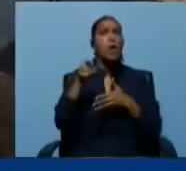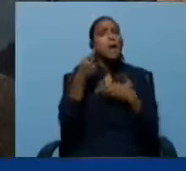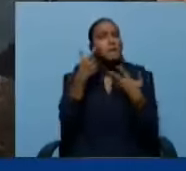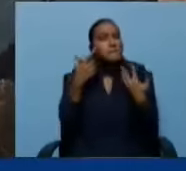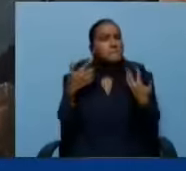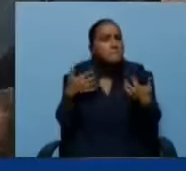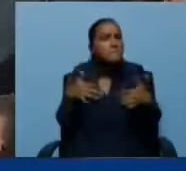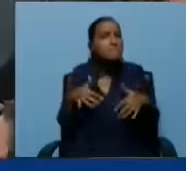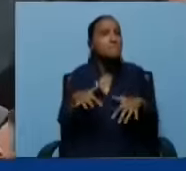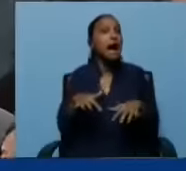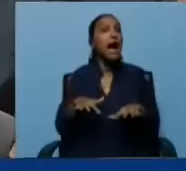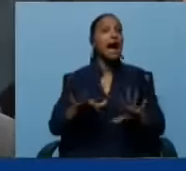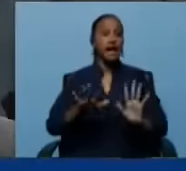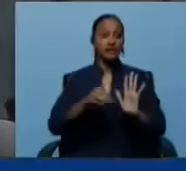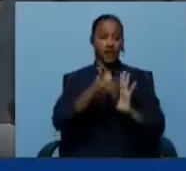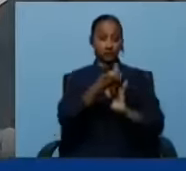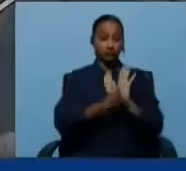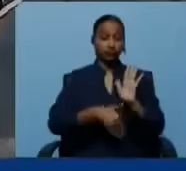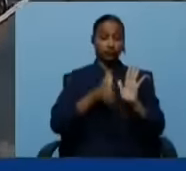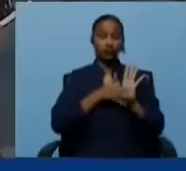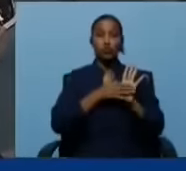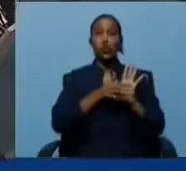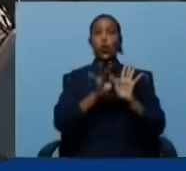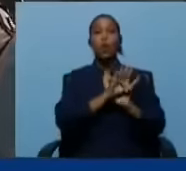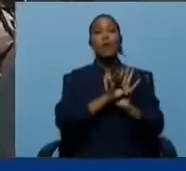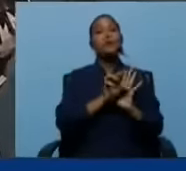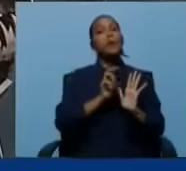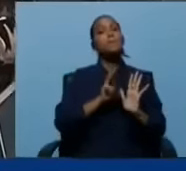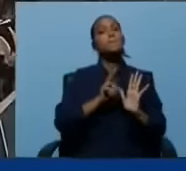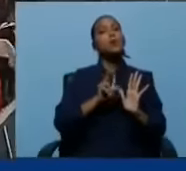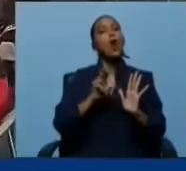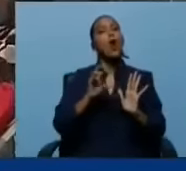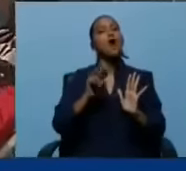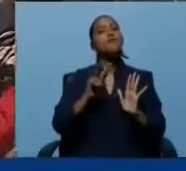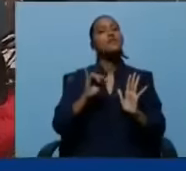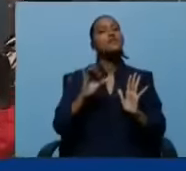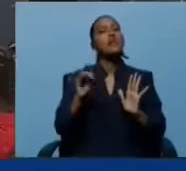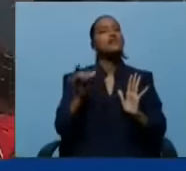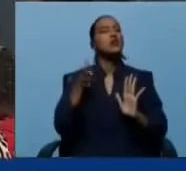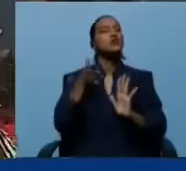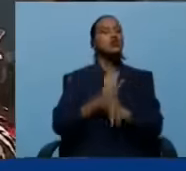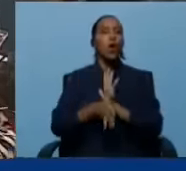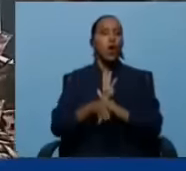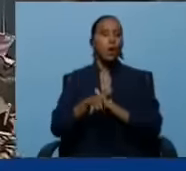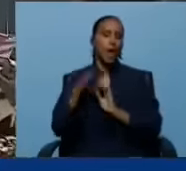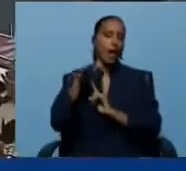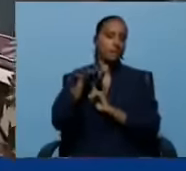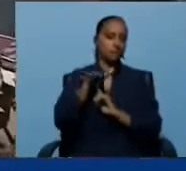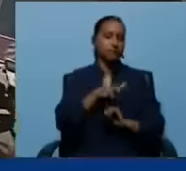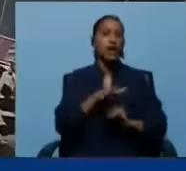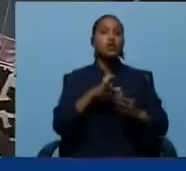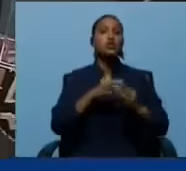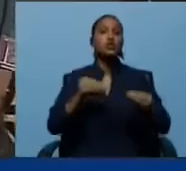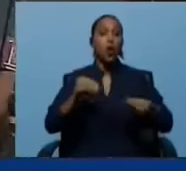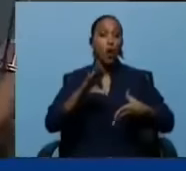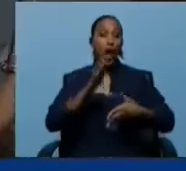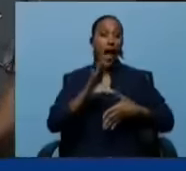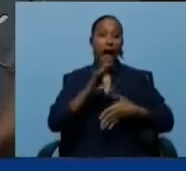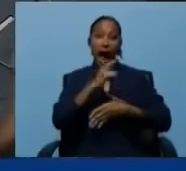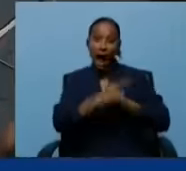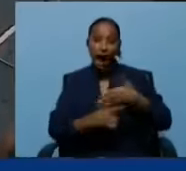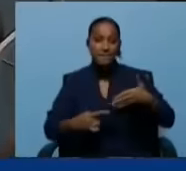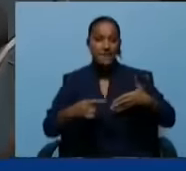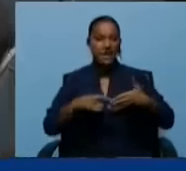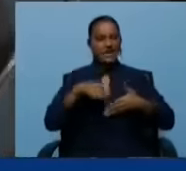por la providencia a plagar la América de miseria en nombre de la